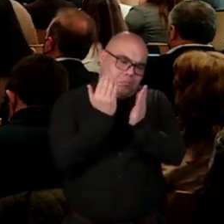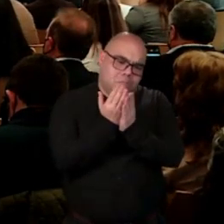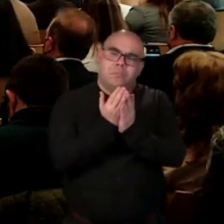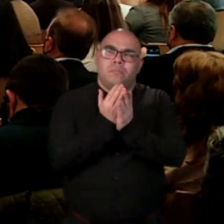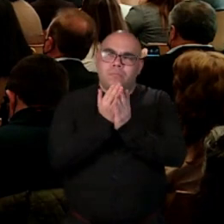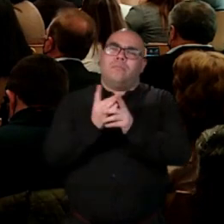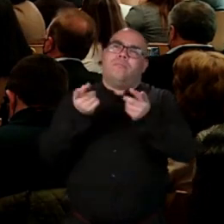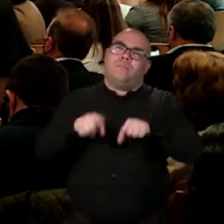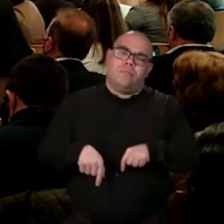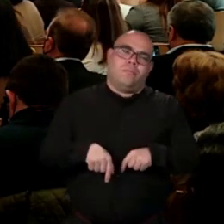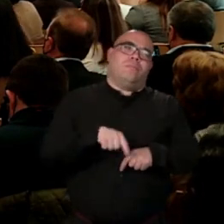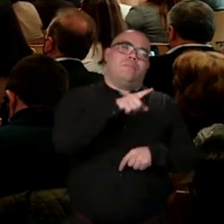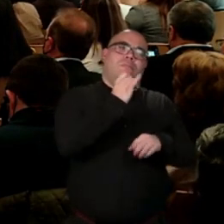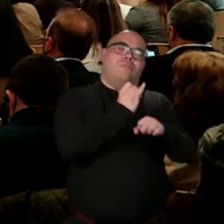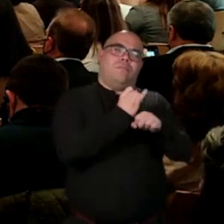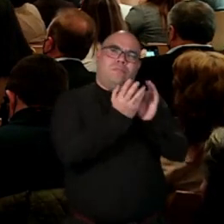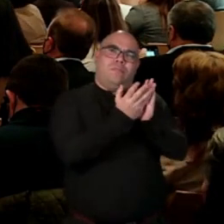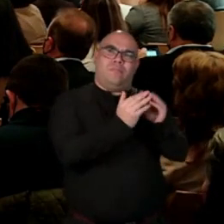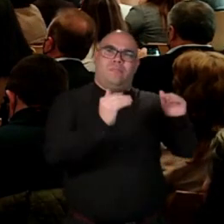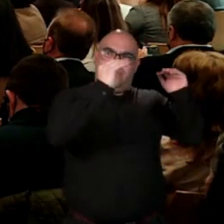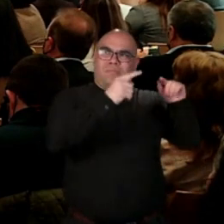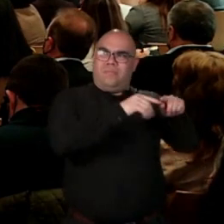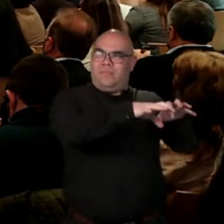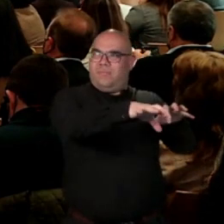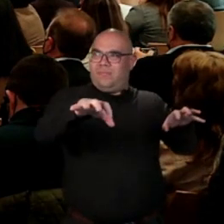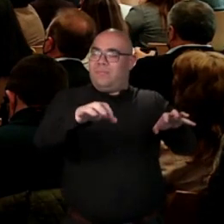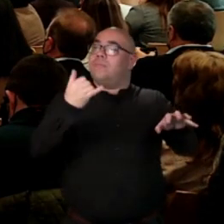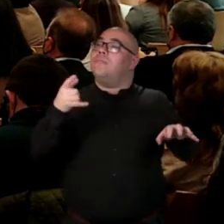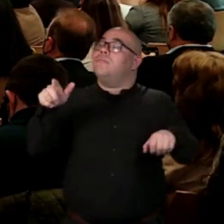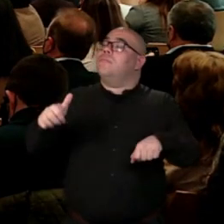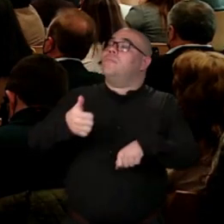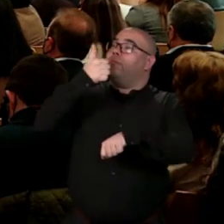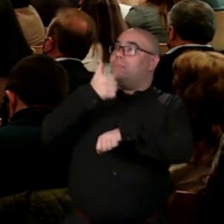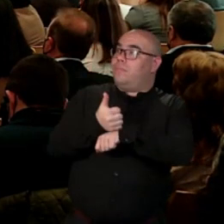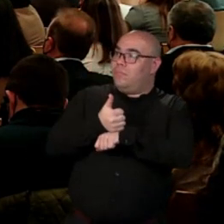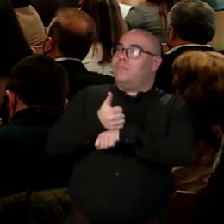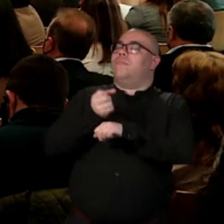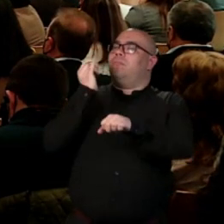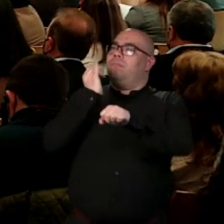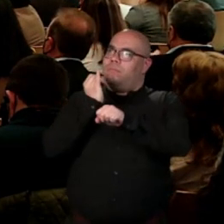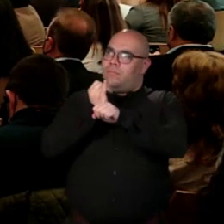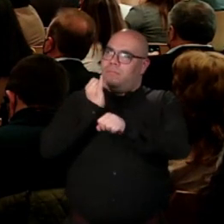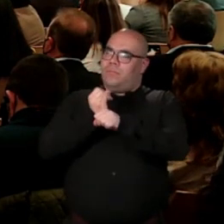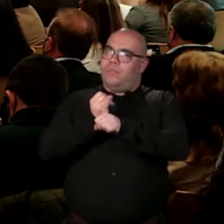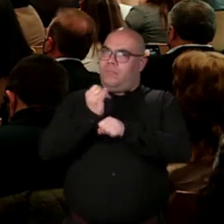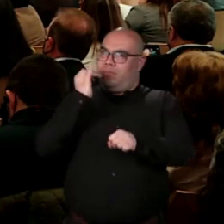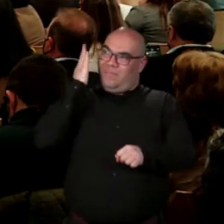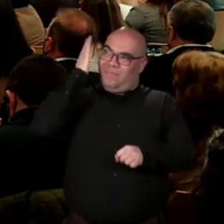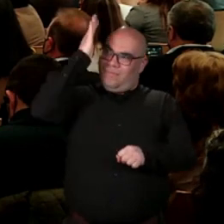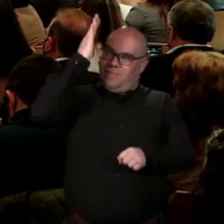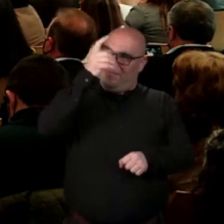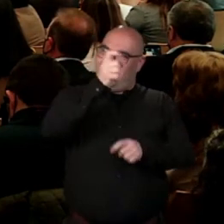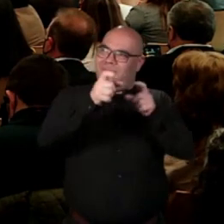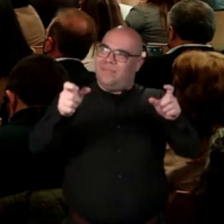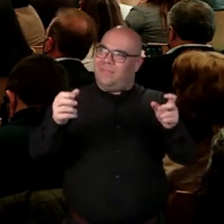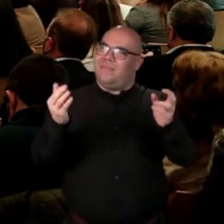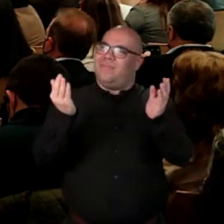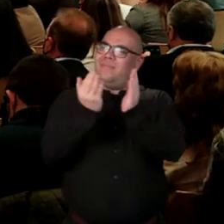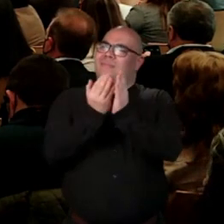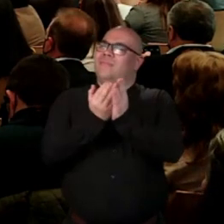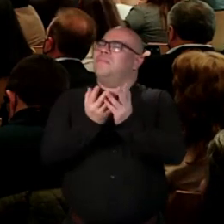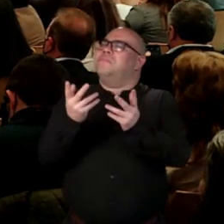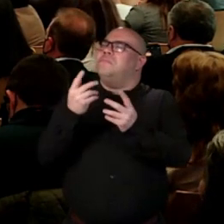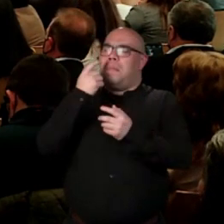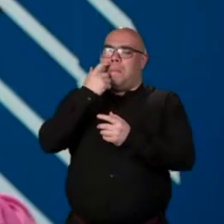con las IES. Ahora tú estás de director también del Instituto de los Futuros para la Educación. Nos gustaría que